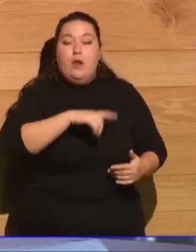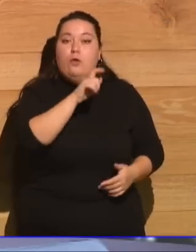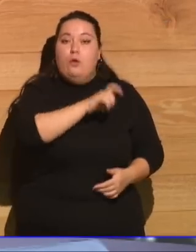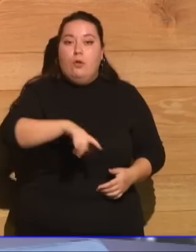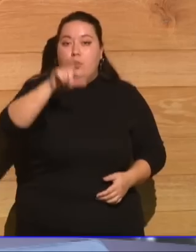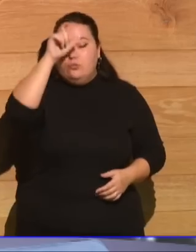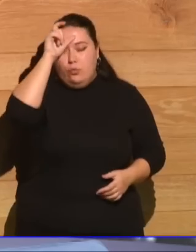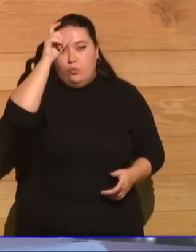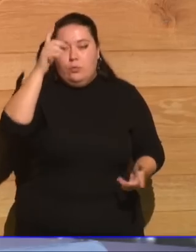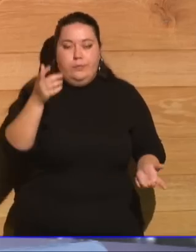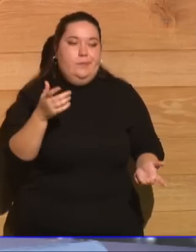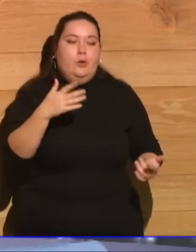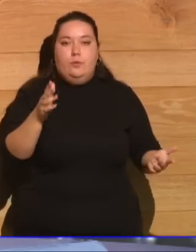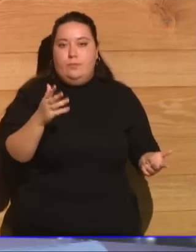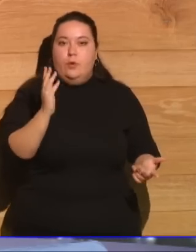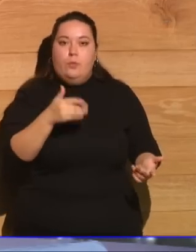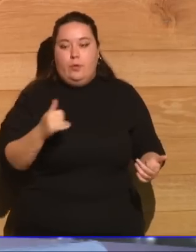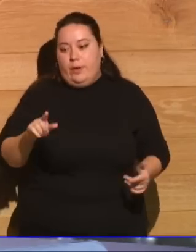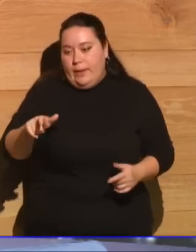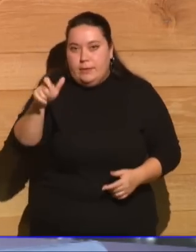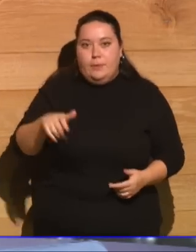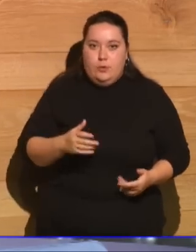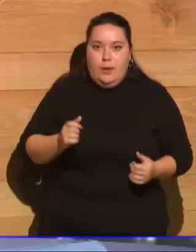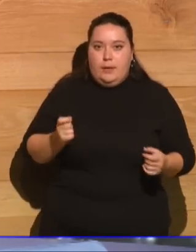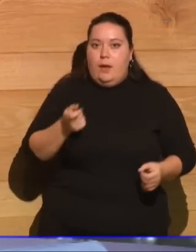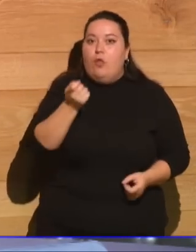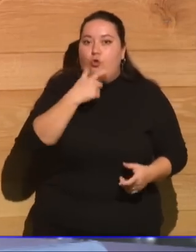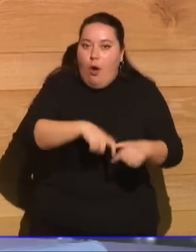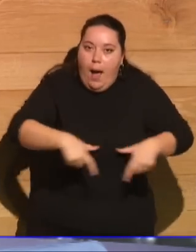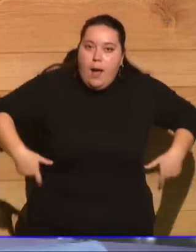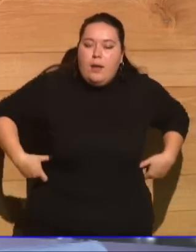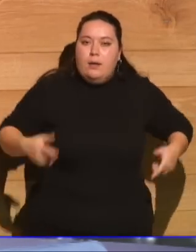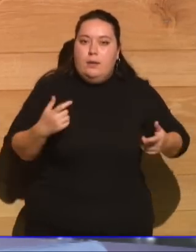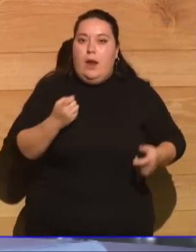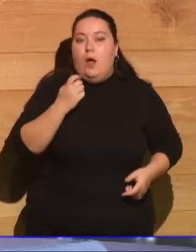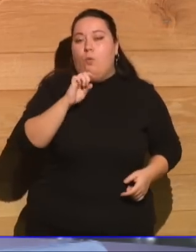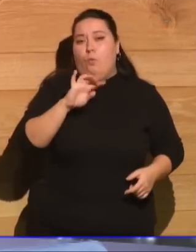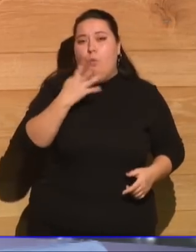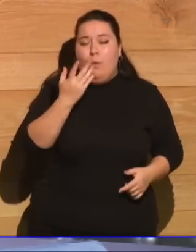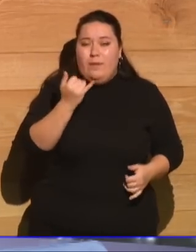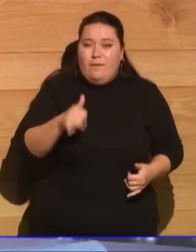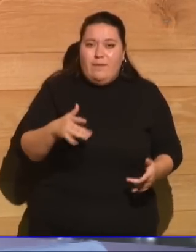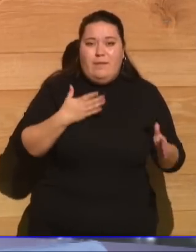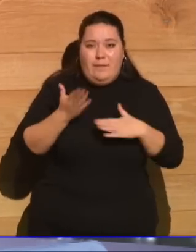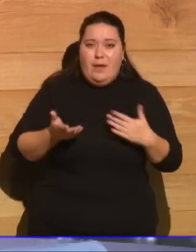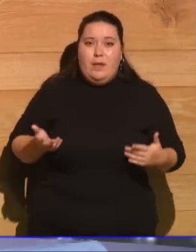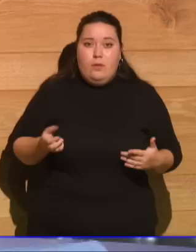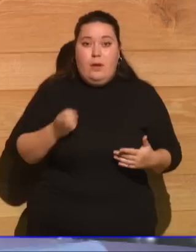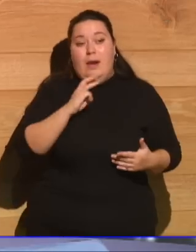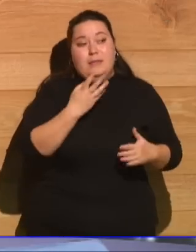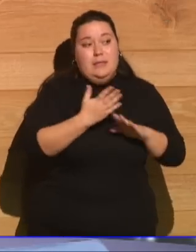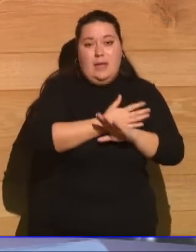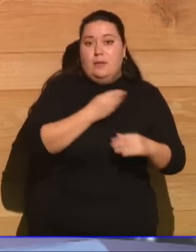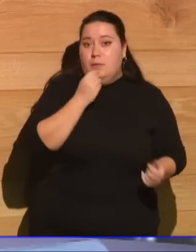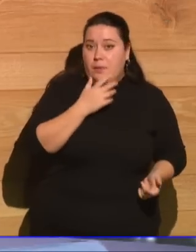lo cierto es que estaba cargado de droga para traficar hasta arriba, que era la cuarta vez ya que iba a Turquía y las otras 3 veces le había salido bien.